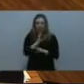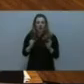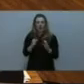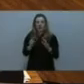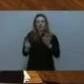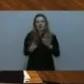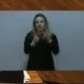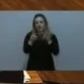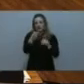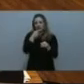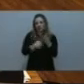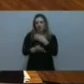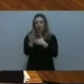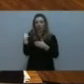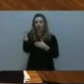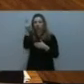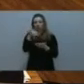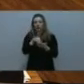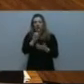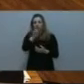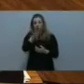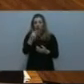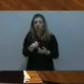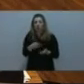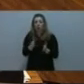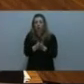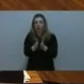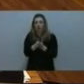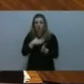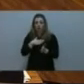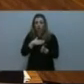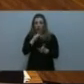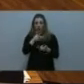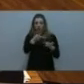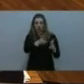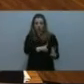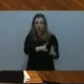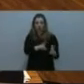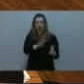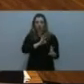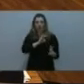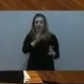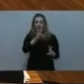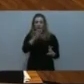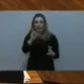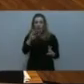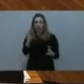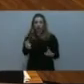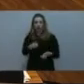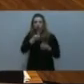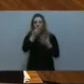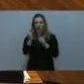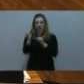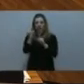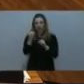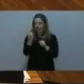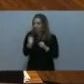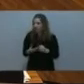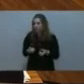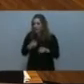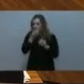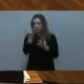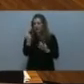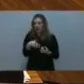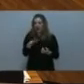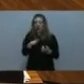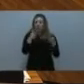de 2014, magníficamente defendida por mi compañero hoy en el estrado, Matías Rodríguez Feito. Y, por cierto, le añado que incluía todo lo que usted pide, pero una